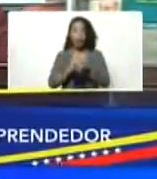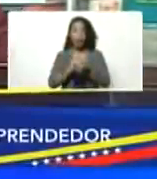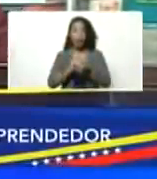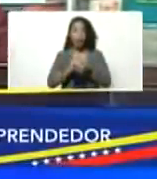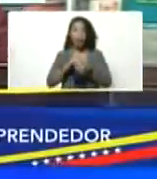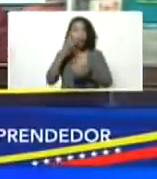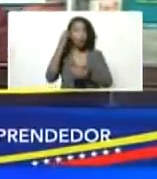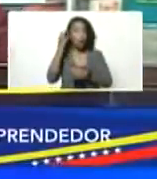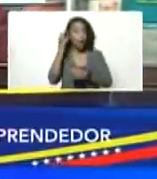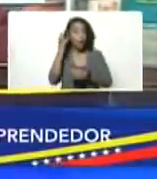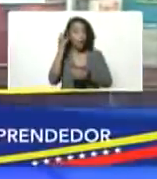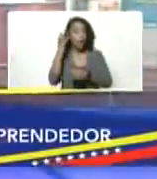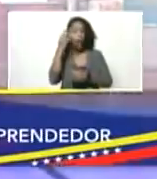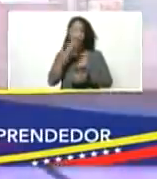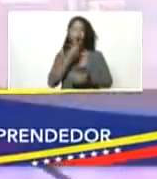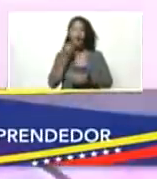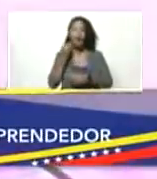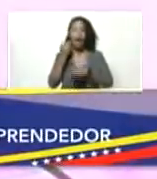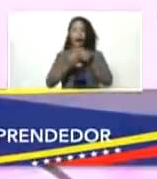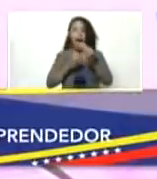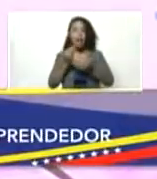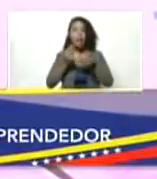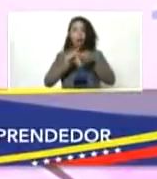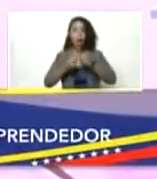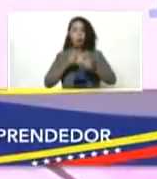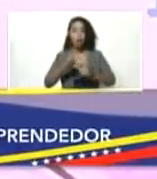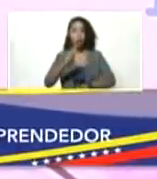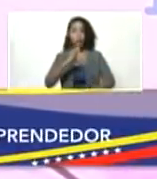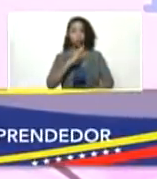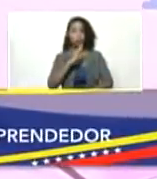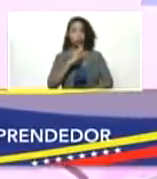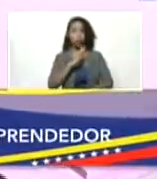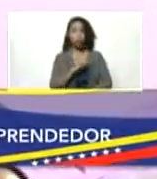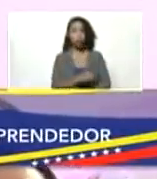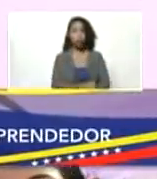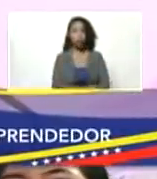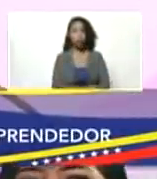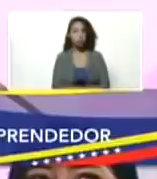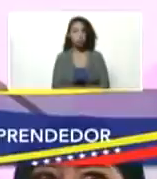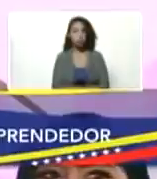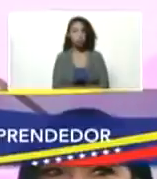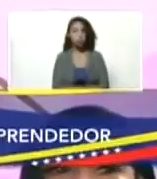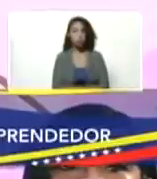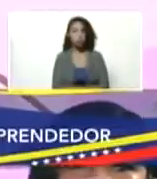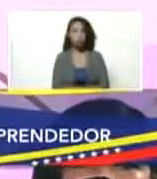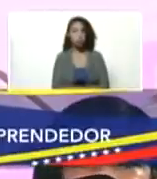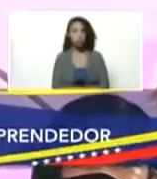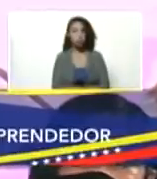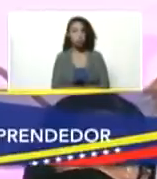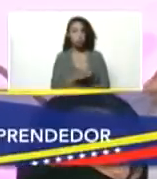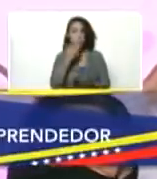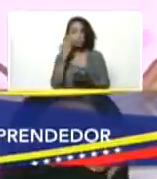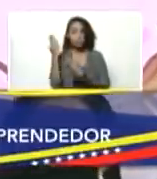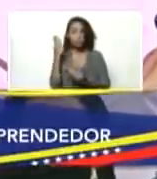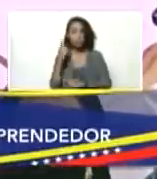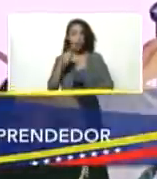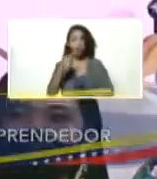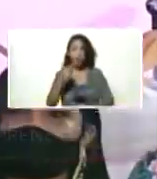Una sastre joven. Que hace cosas elegantes, ¿ves? Para que